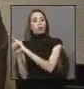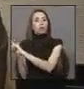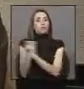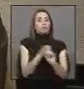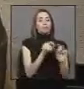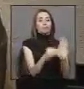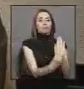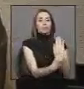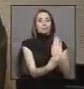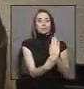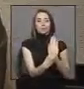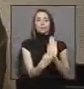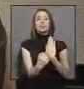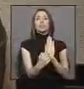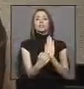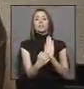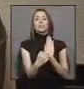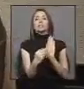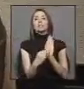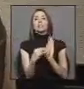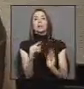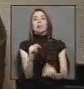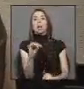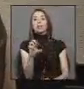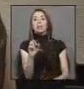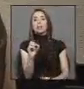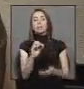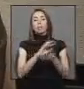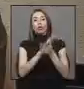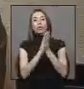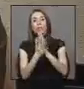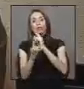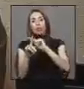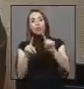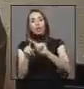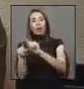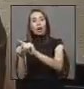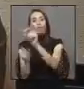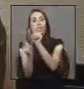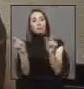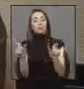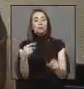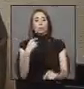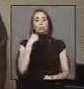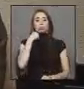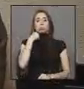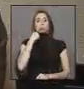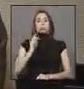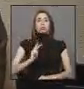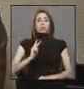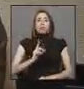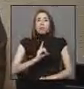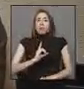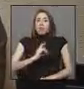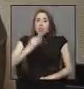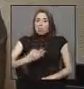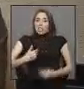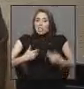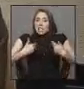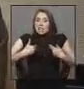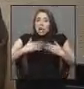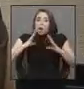en lo esencial actúa como un tipo de recogida de todas aquellas afectaciones importantes a la dignidad de la